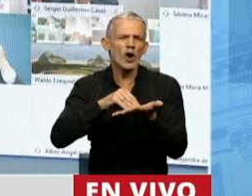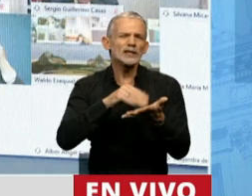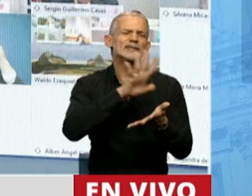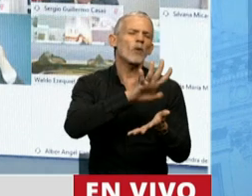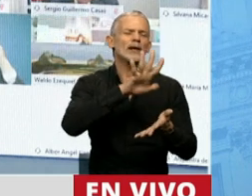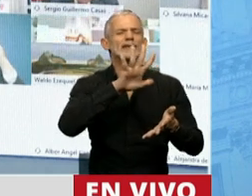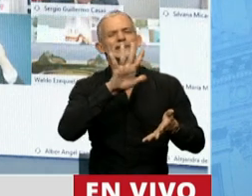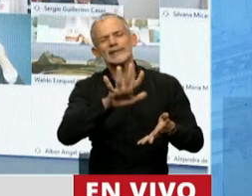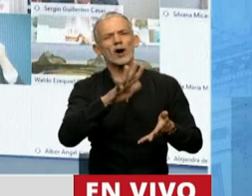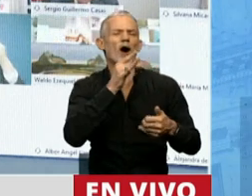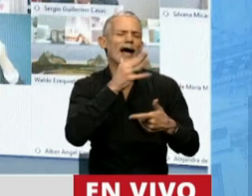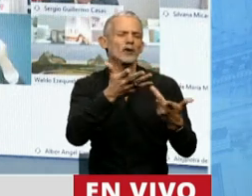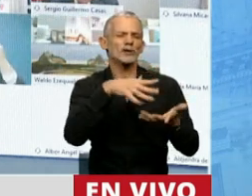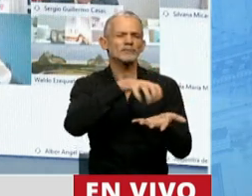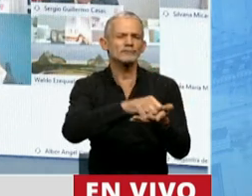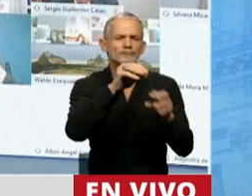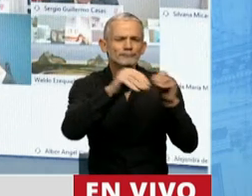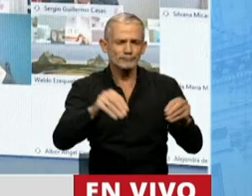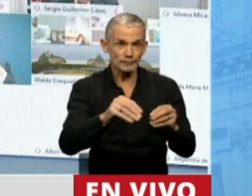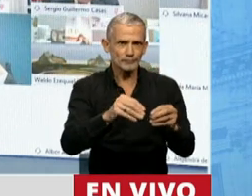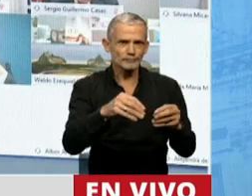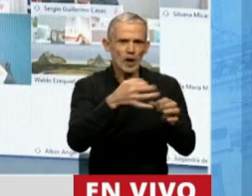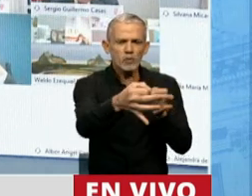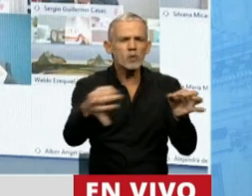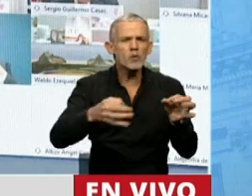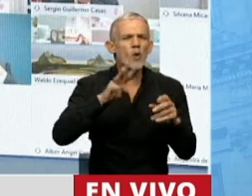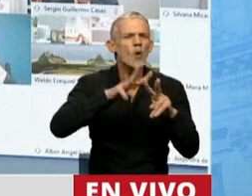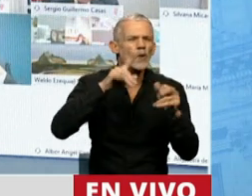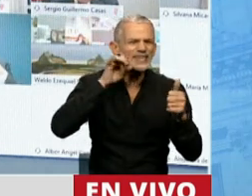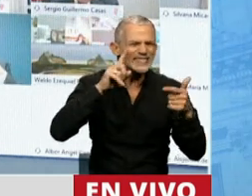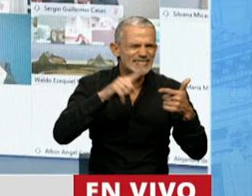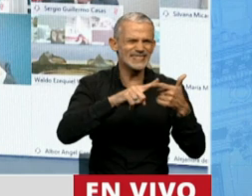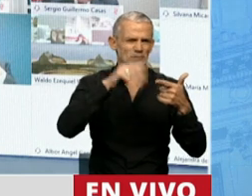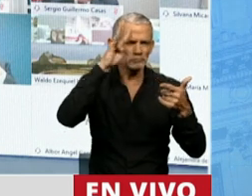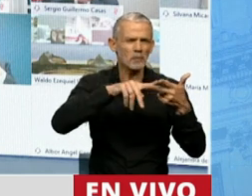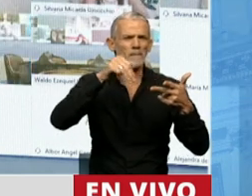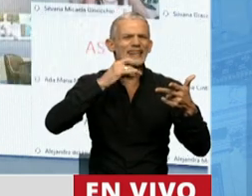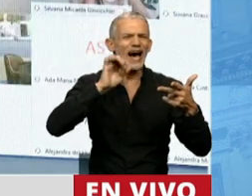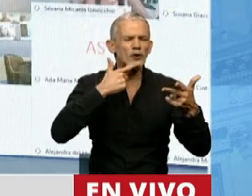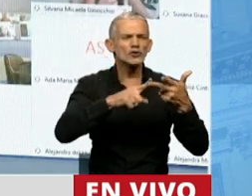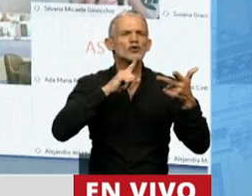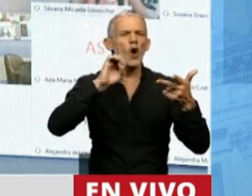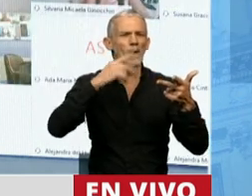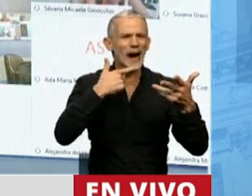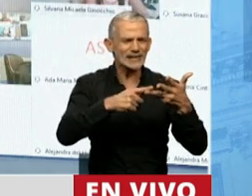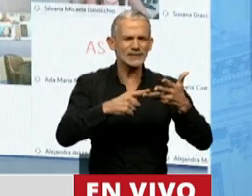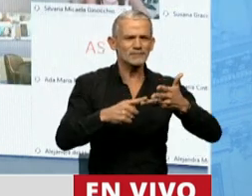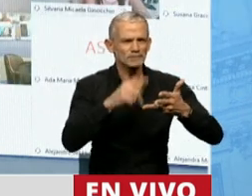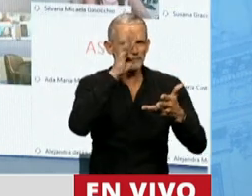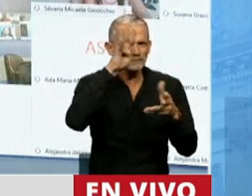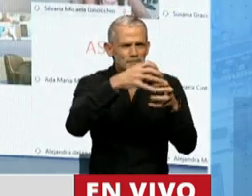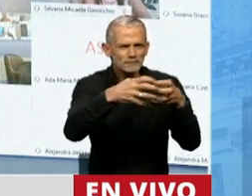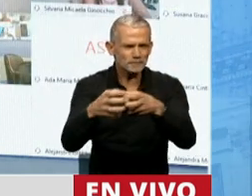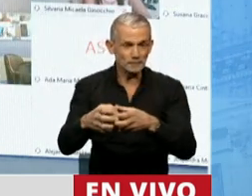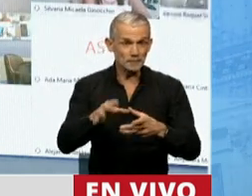551 allí viven muchísimas comunidades wichí chorotes matacos tobas este y allí la corte